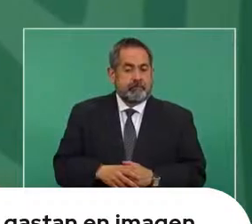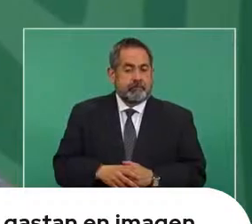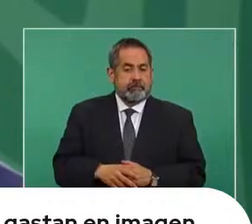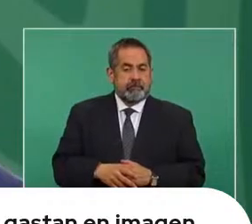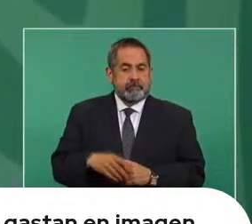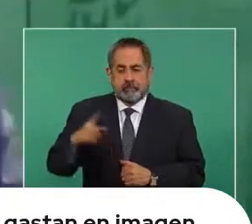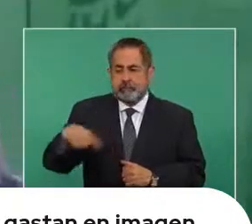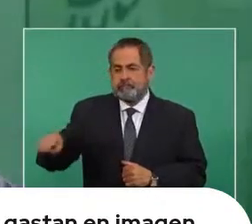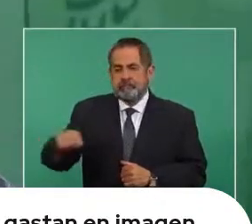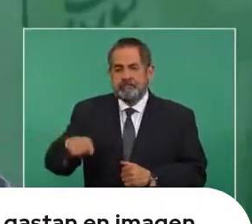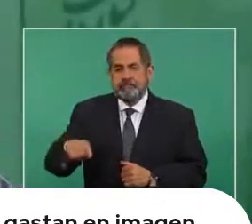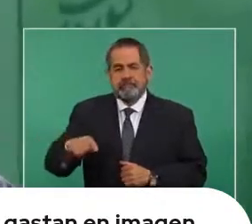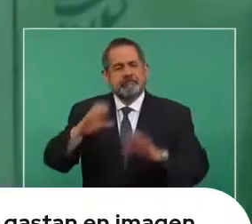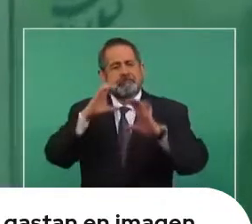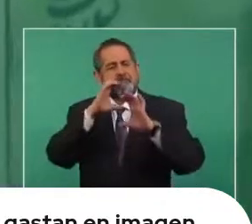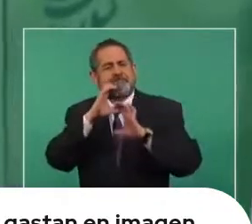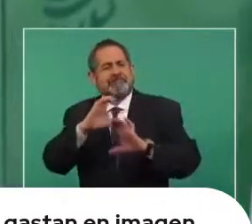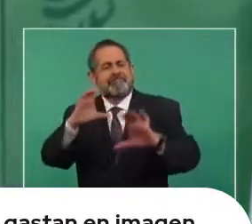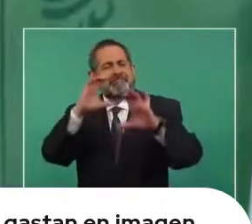los mariachis.